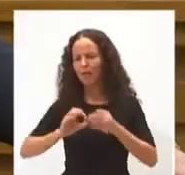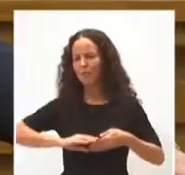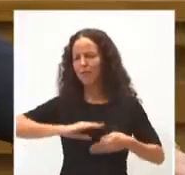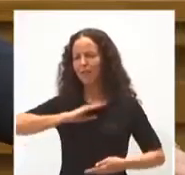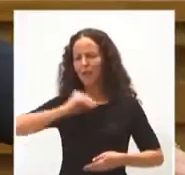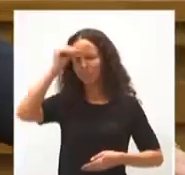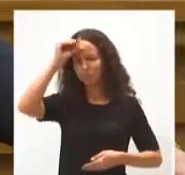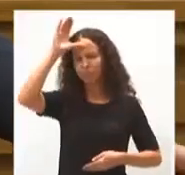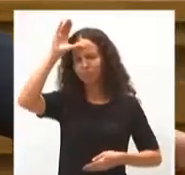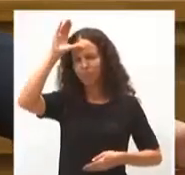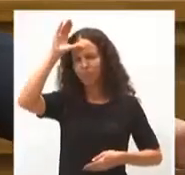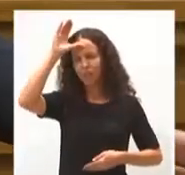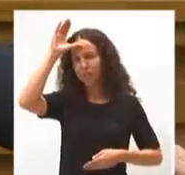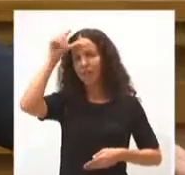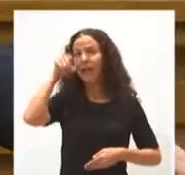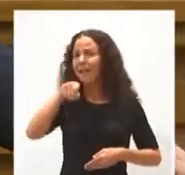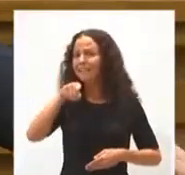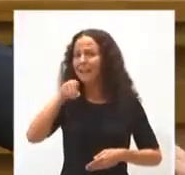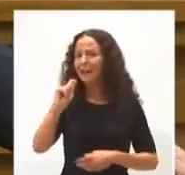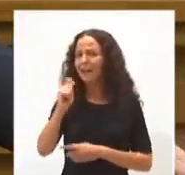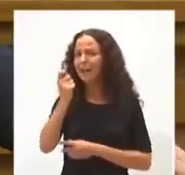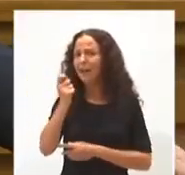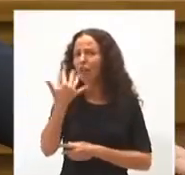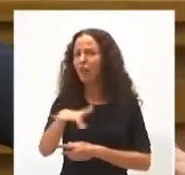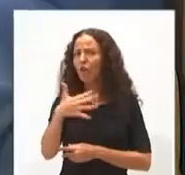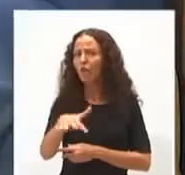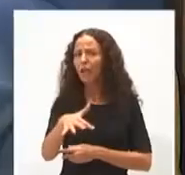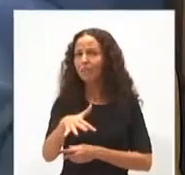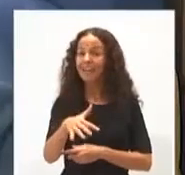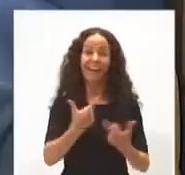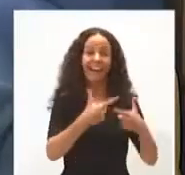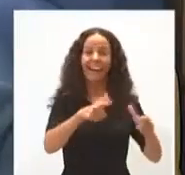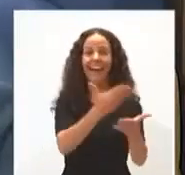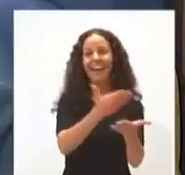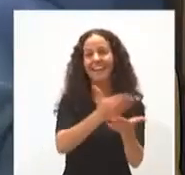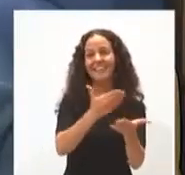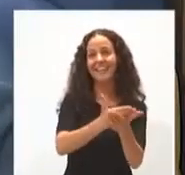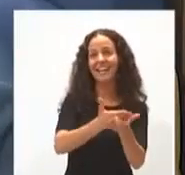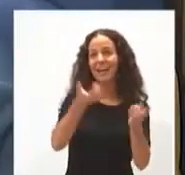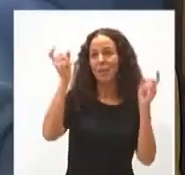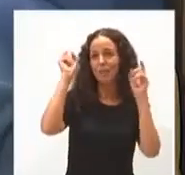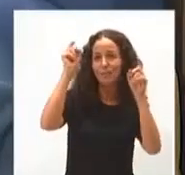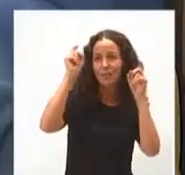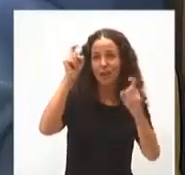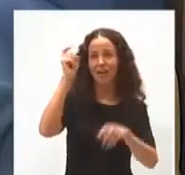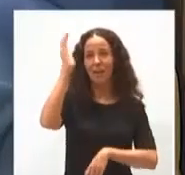intelectual que se ganan en las aulas son las ganas los maestros los ganan los docentes la ganan los padres y las madres y por